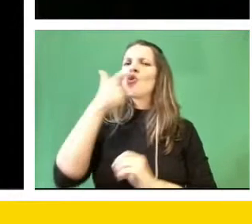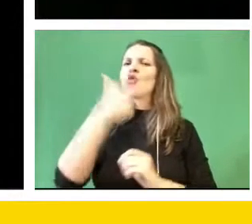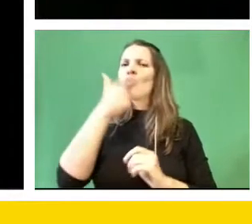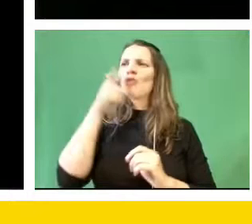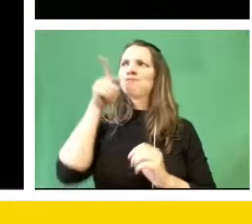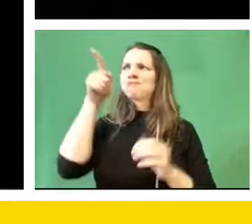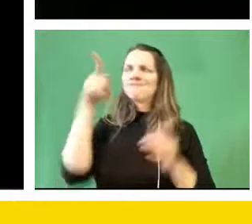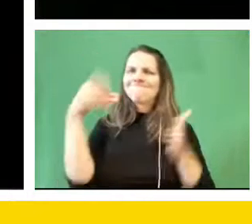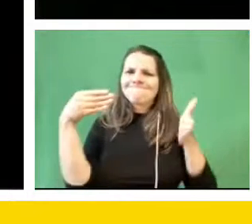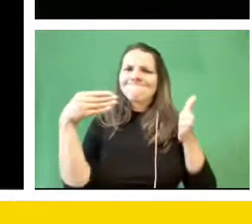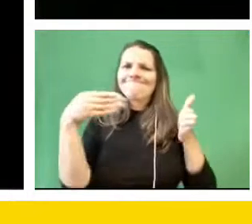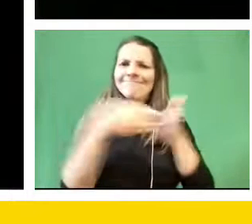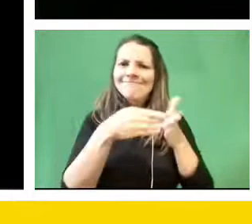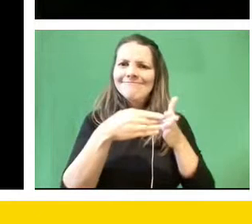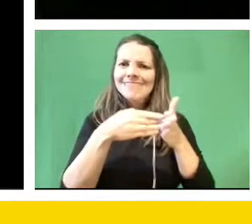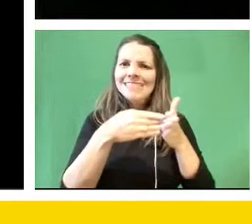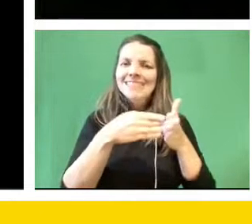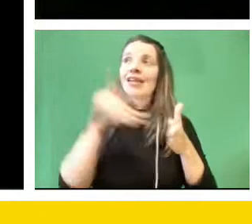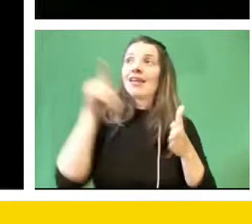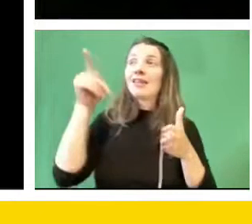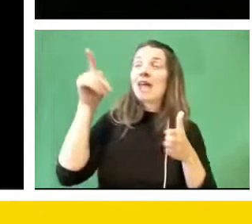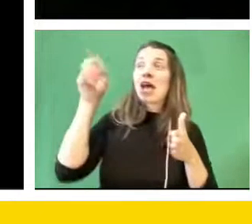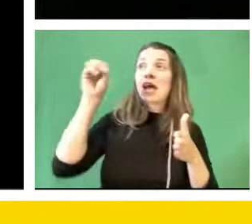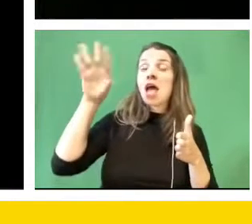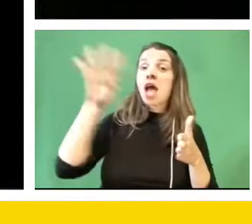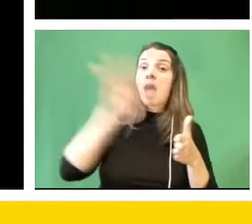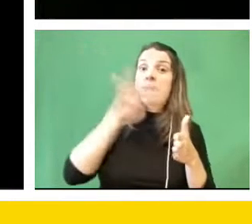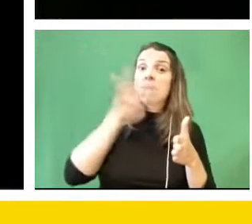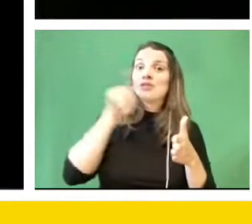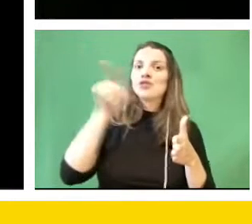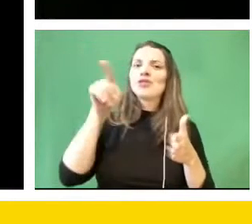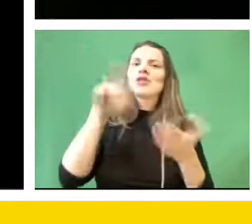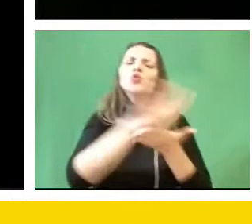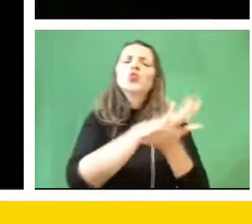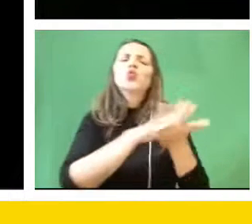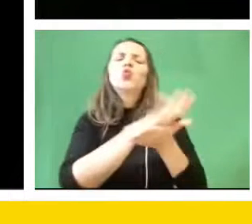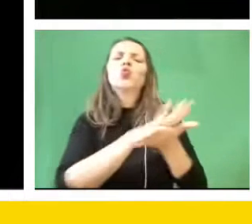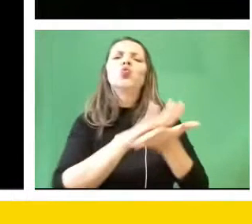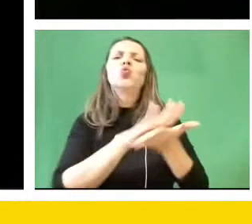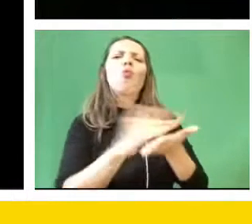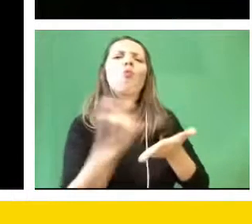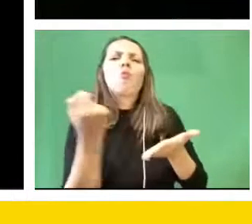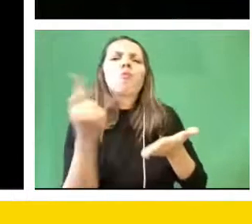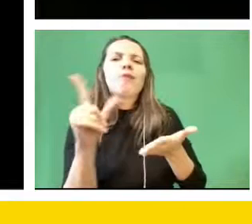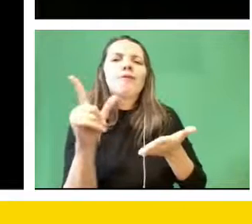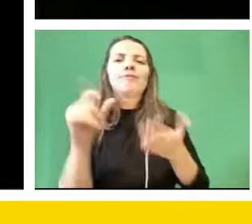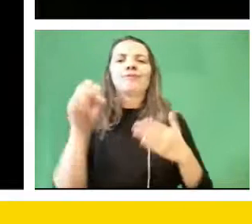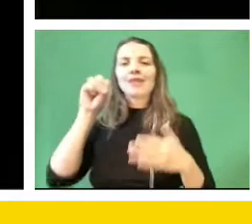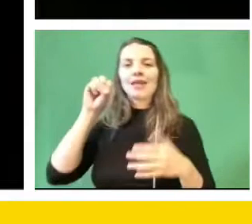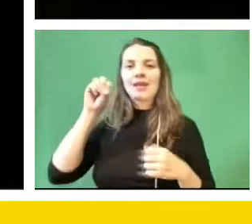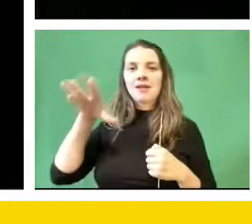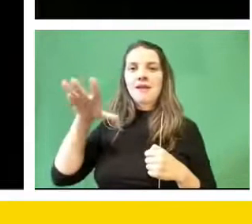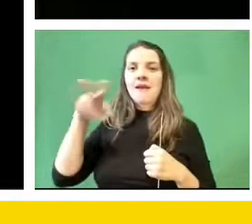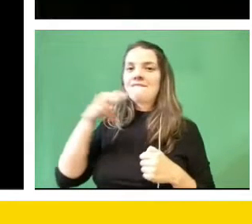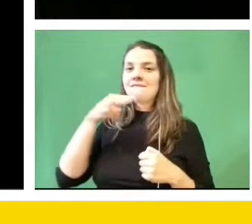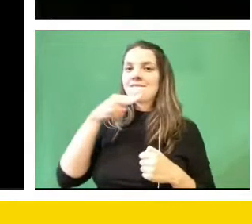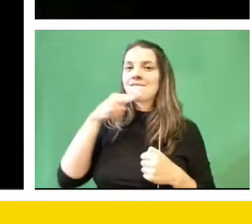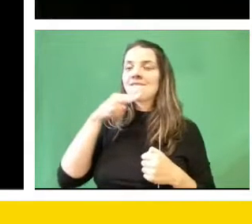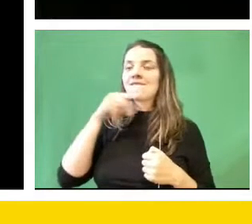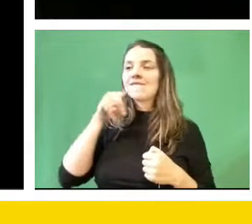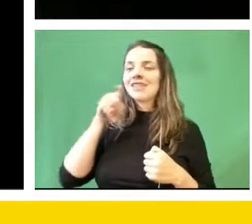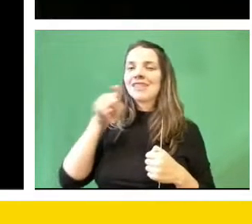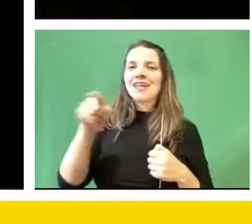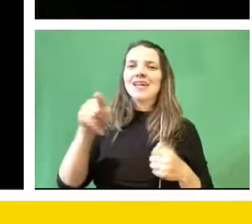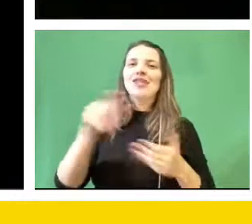podíamos hacer lluvia de ideas de las posibles soluciones, y el momento verde en donde ya se daba una respuesta y una solución a